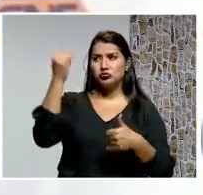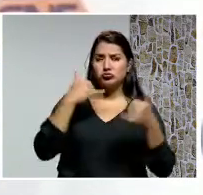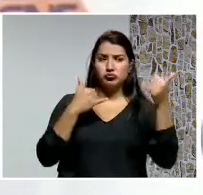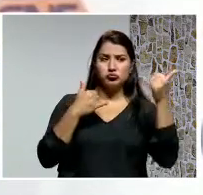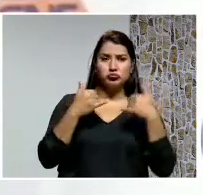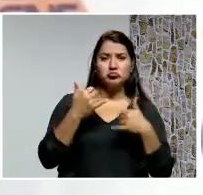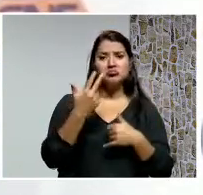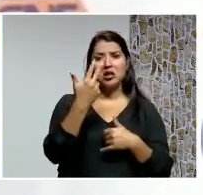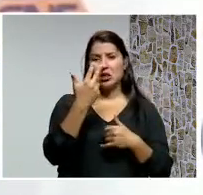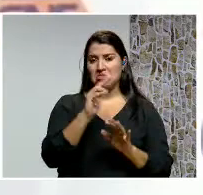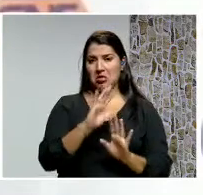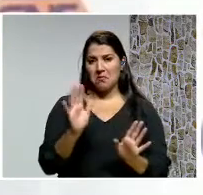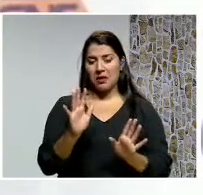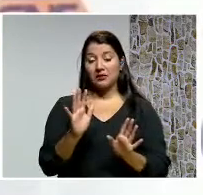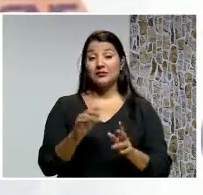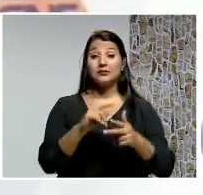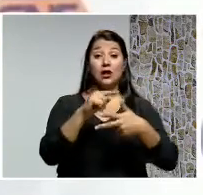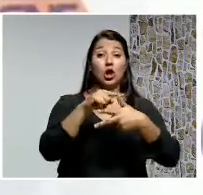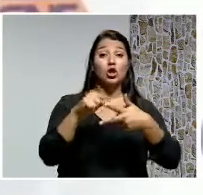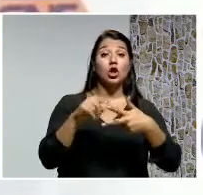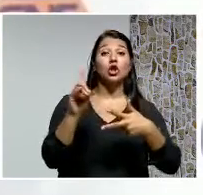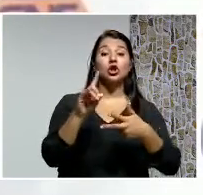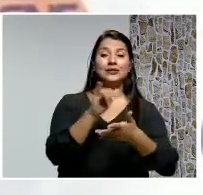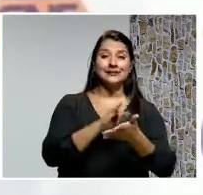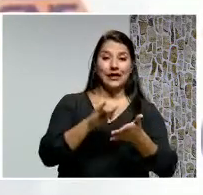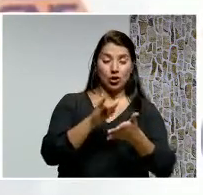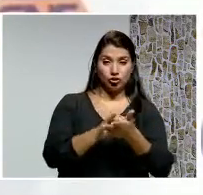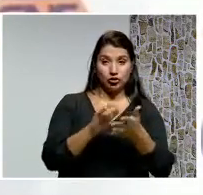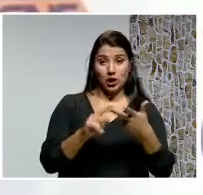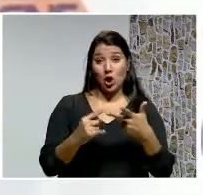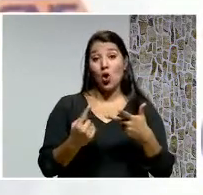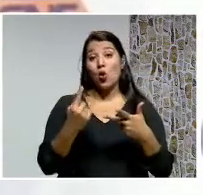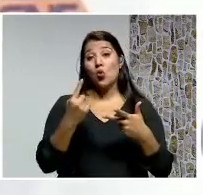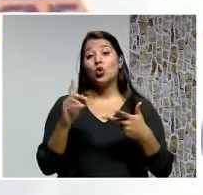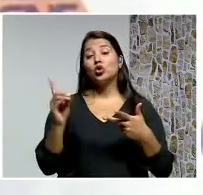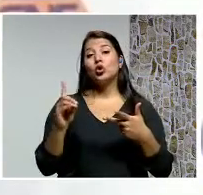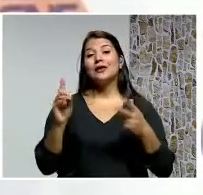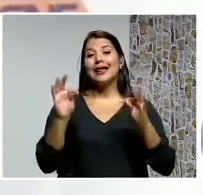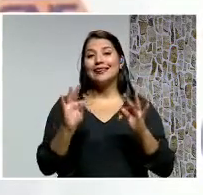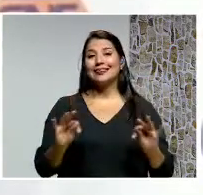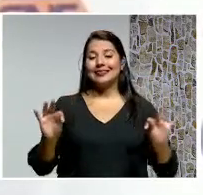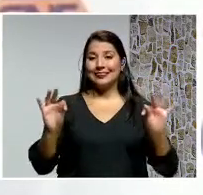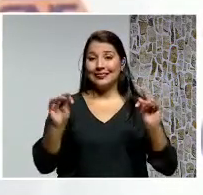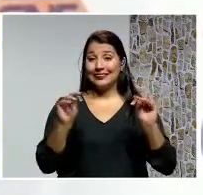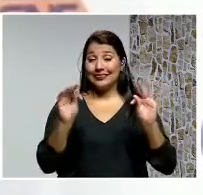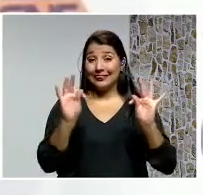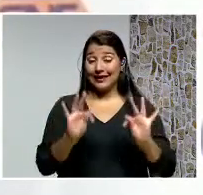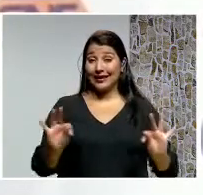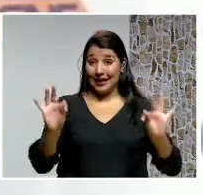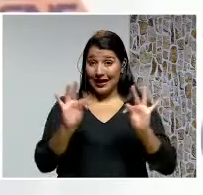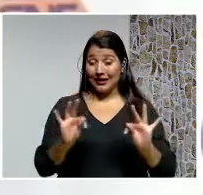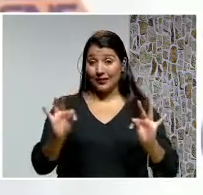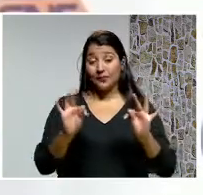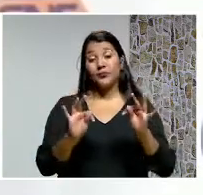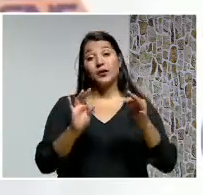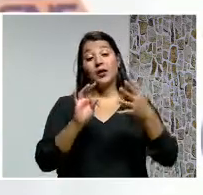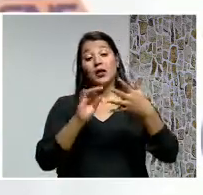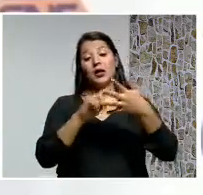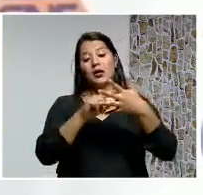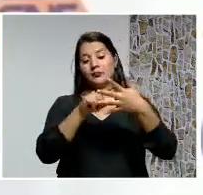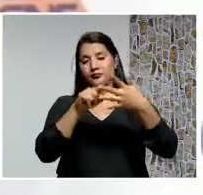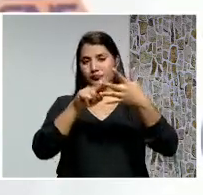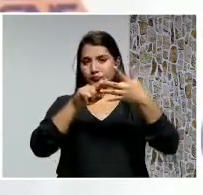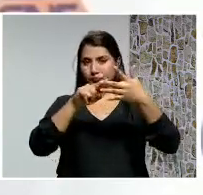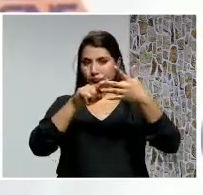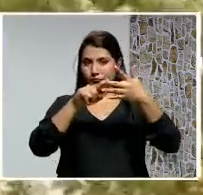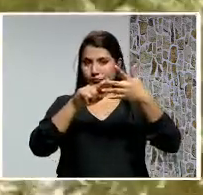3 incidentes, 2 de ellos en San José, 1 en la zona de Tilarán y los 3 relacionados con daños en